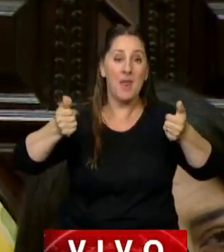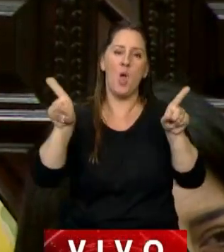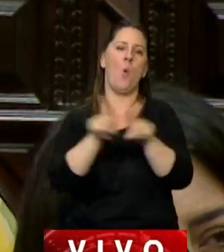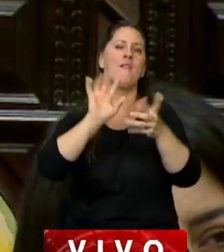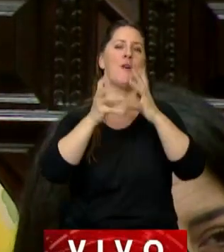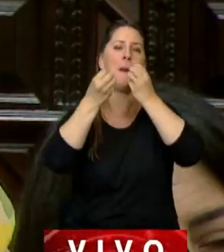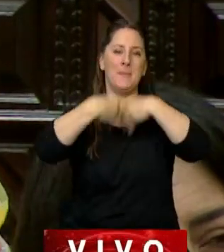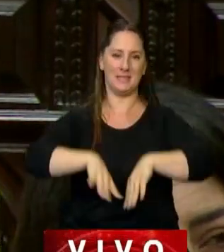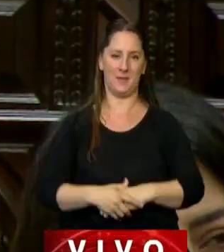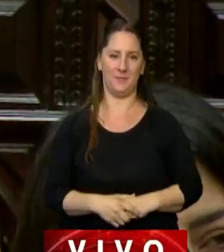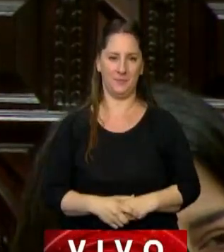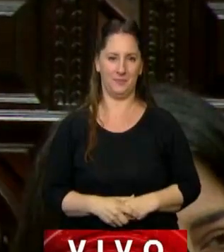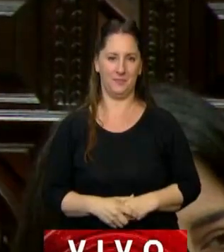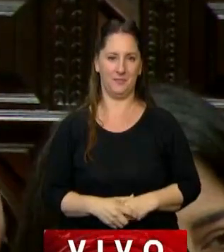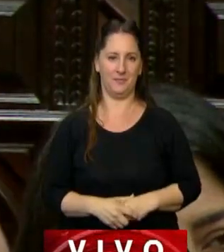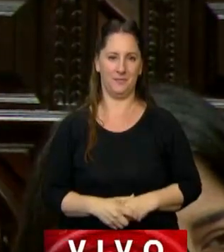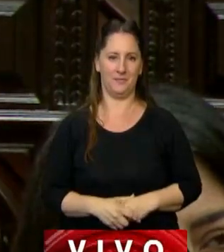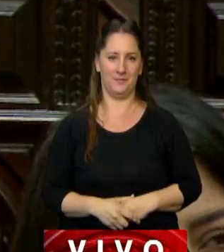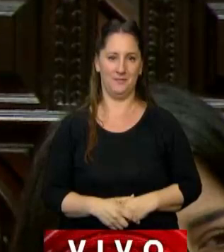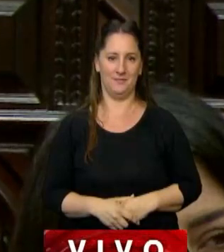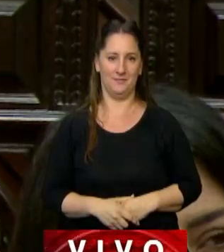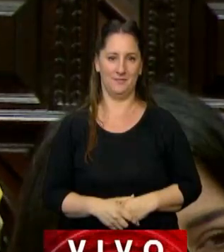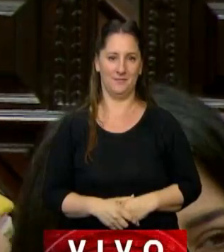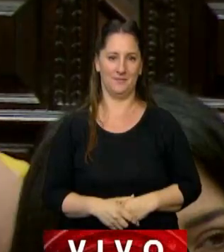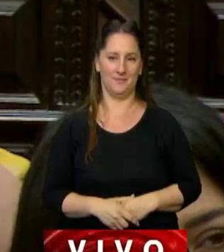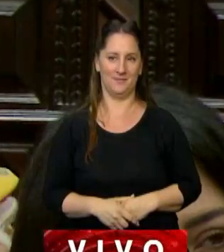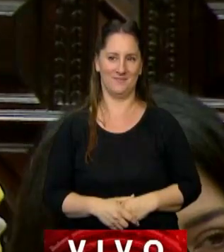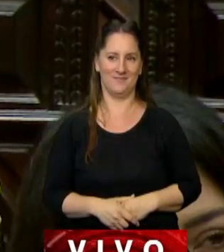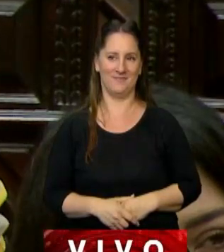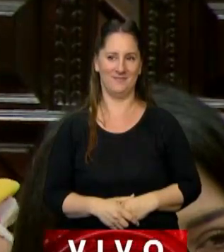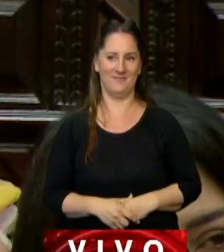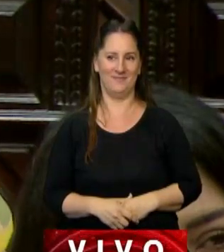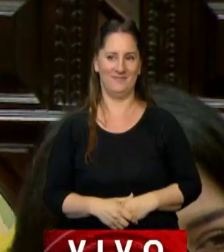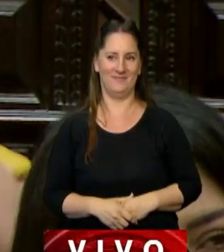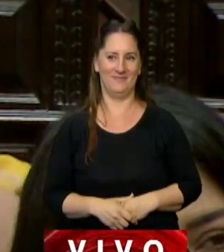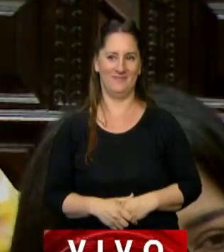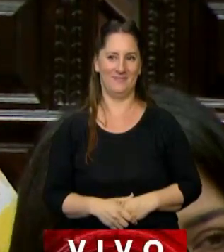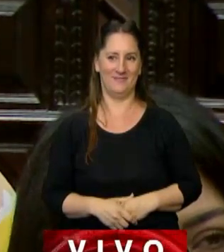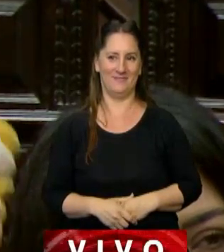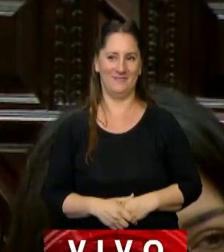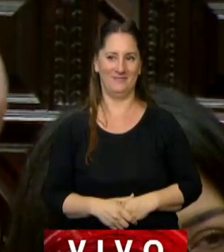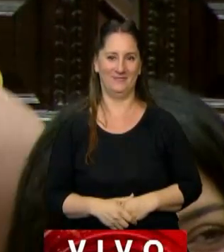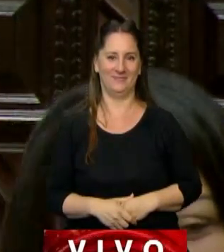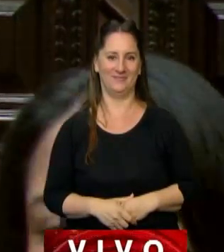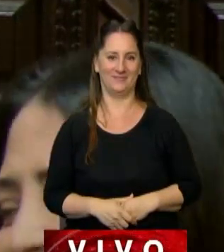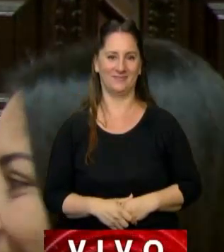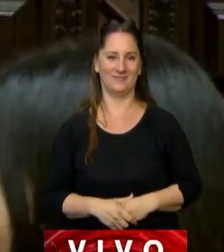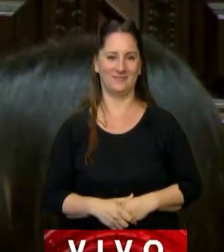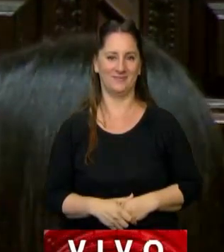comencé, decir ley federal de lengua de señas, que sea ley.